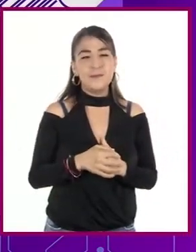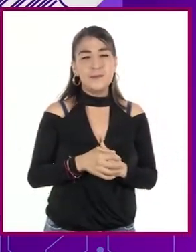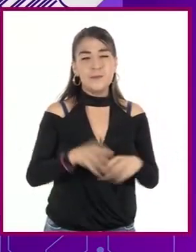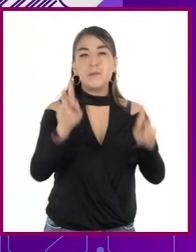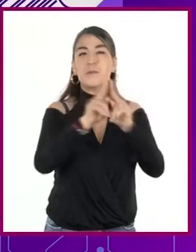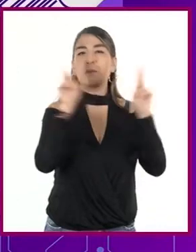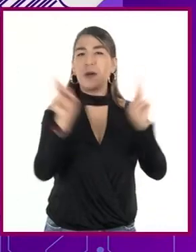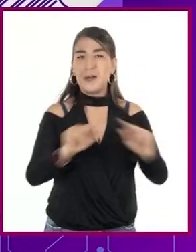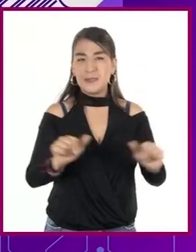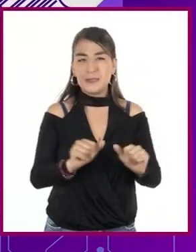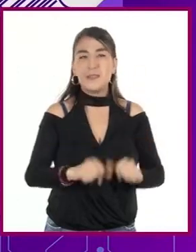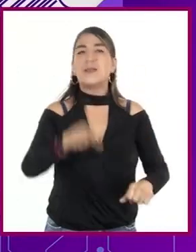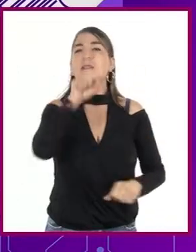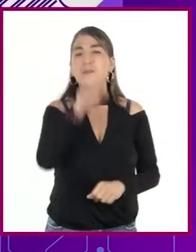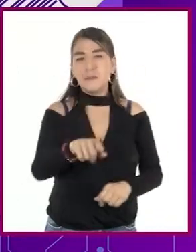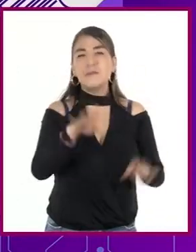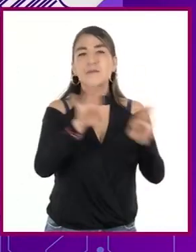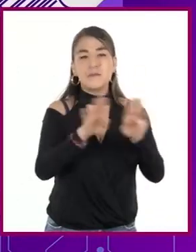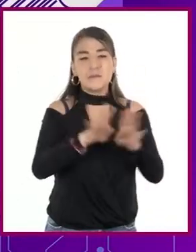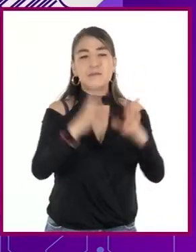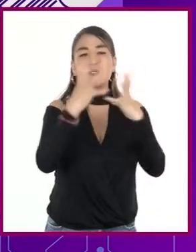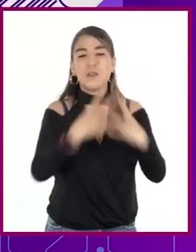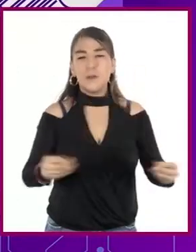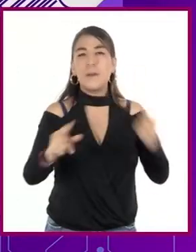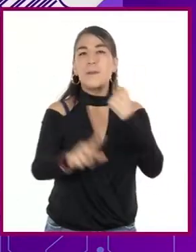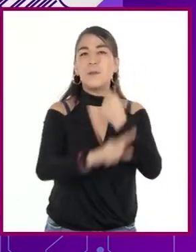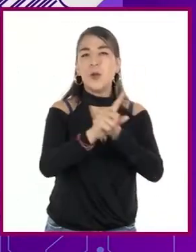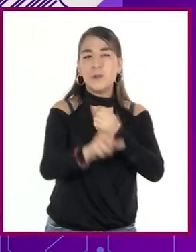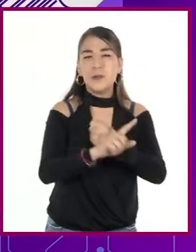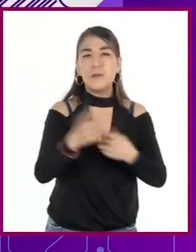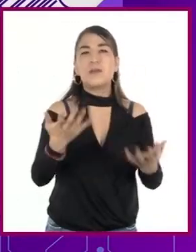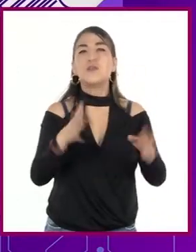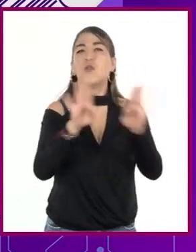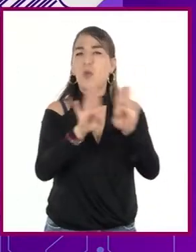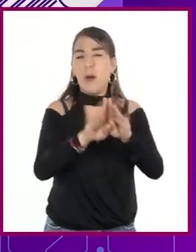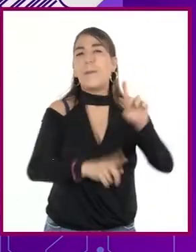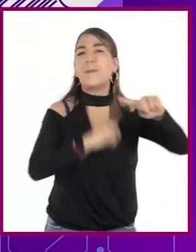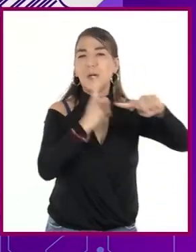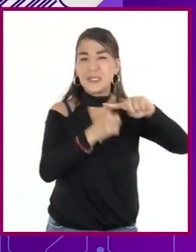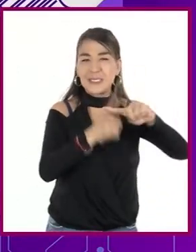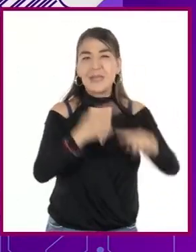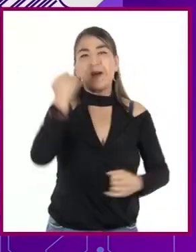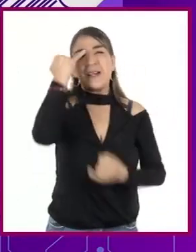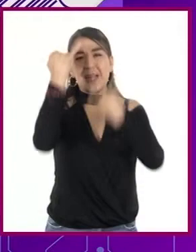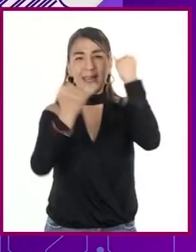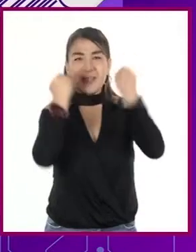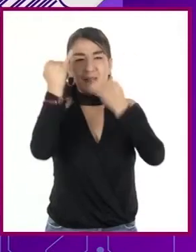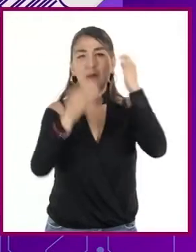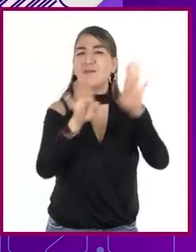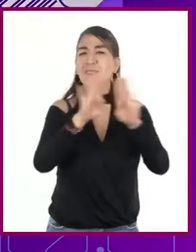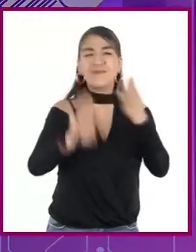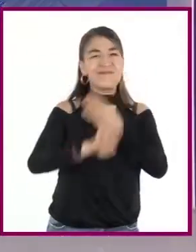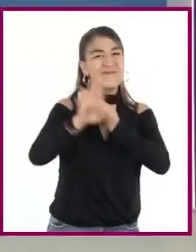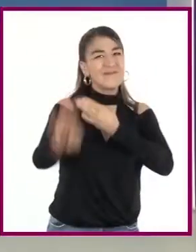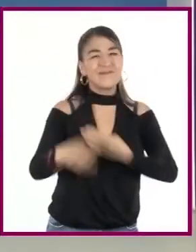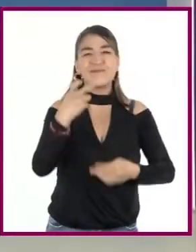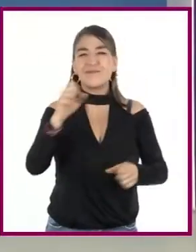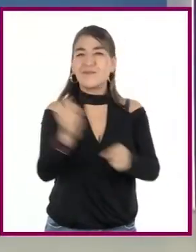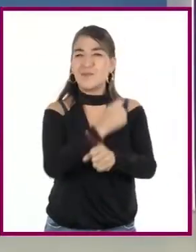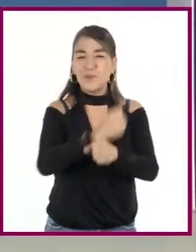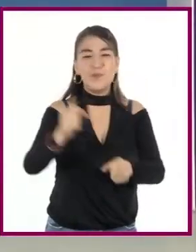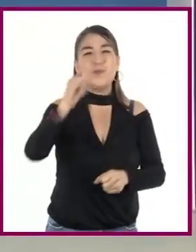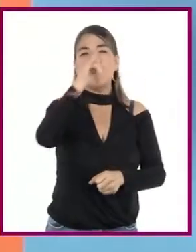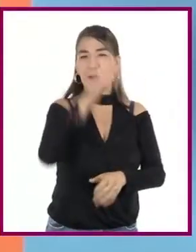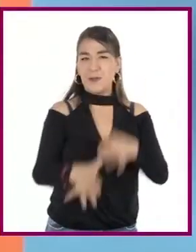La paz también implica resolver los conflictos de manera positiva, creativa y no violenta. Así